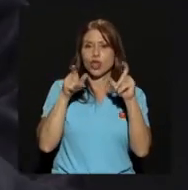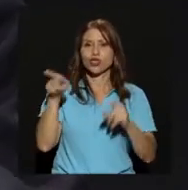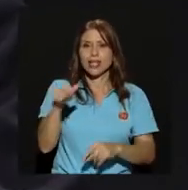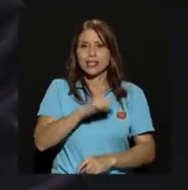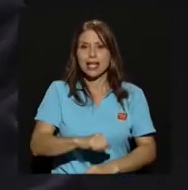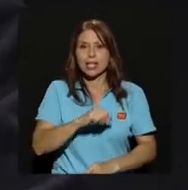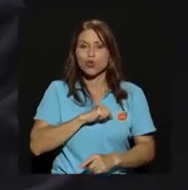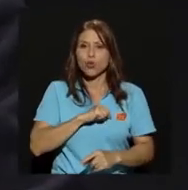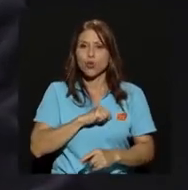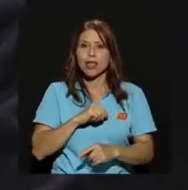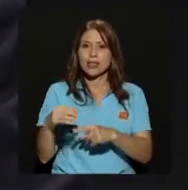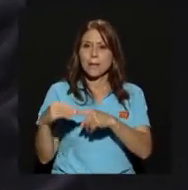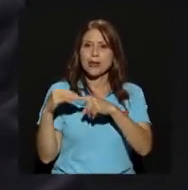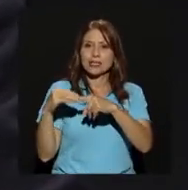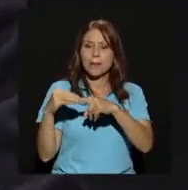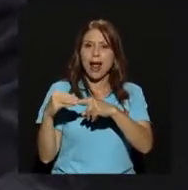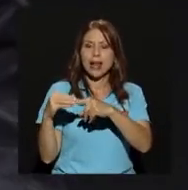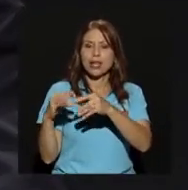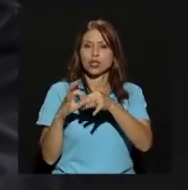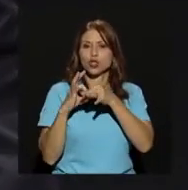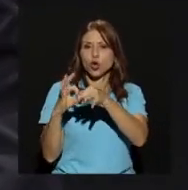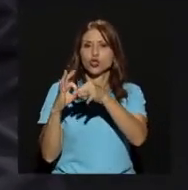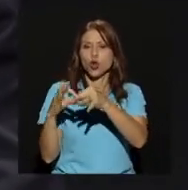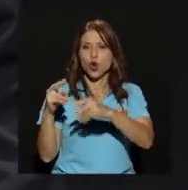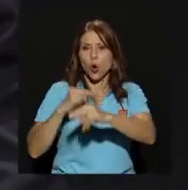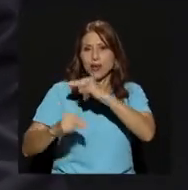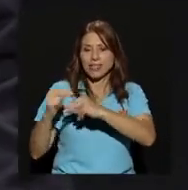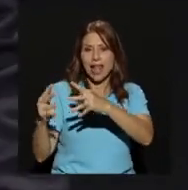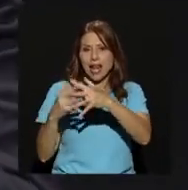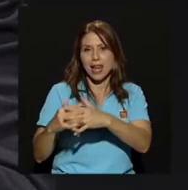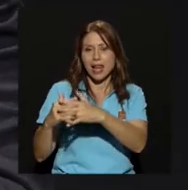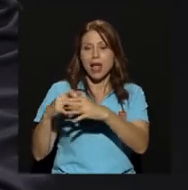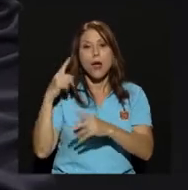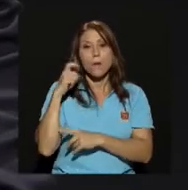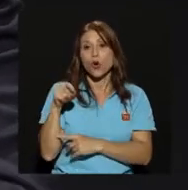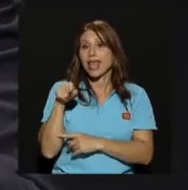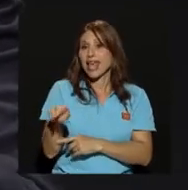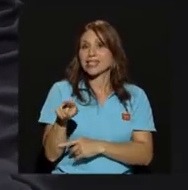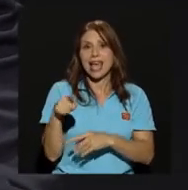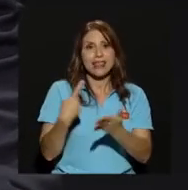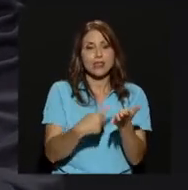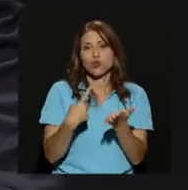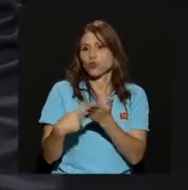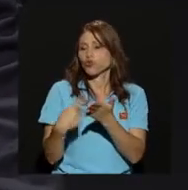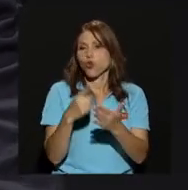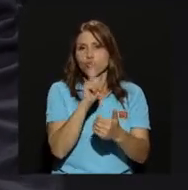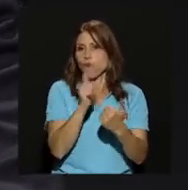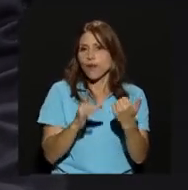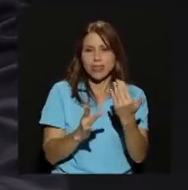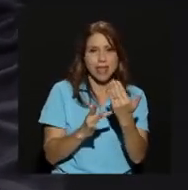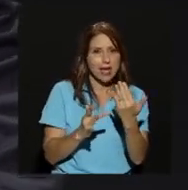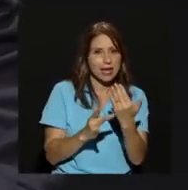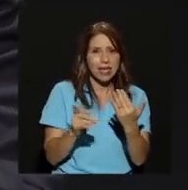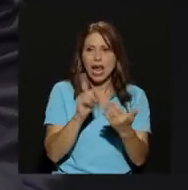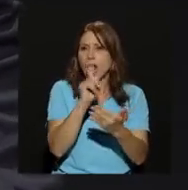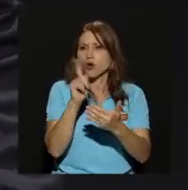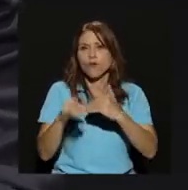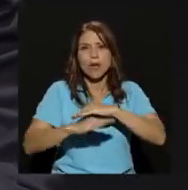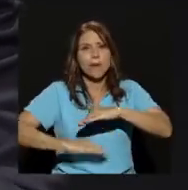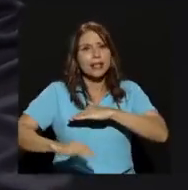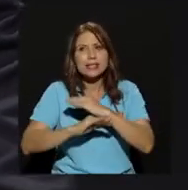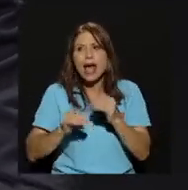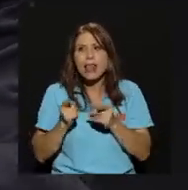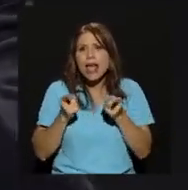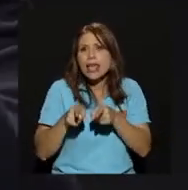su principal socio comercial porque no fue una una discusión ni técnica ni basada en